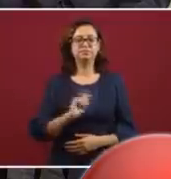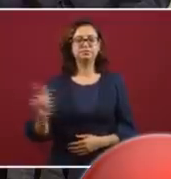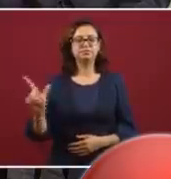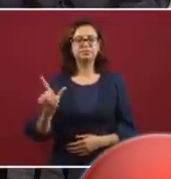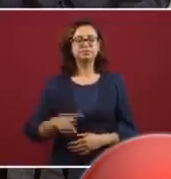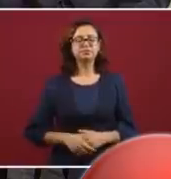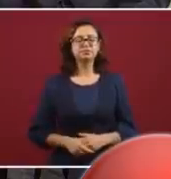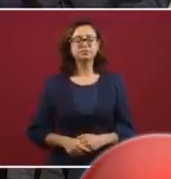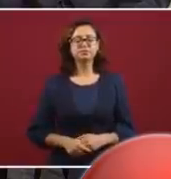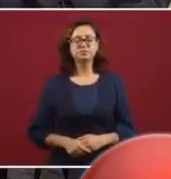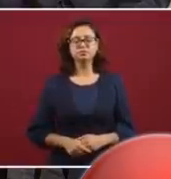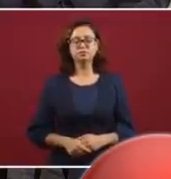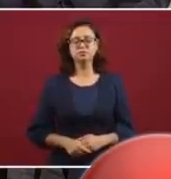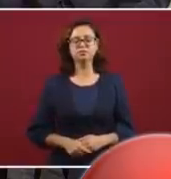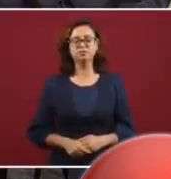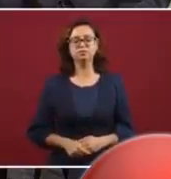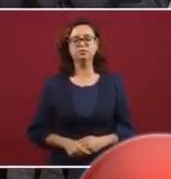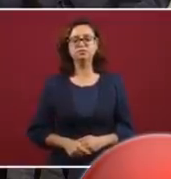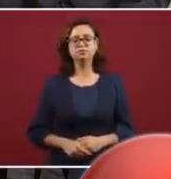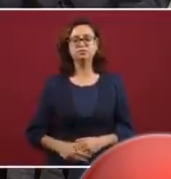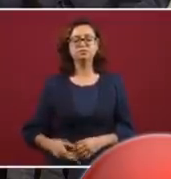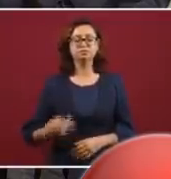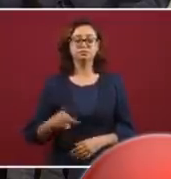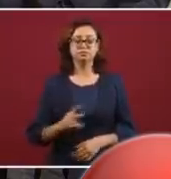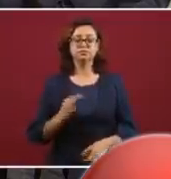profesionales, pero hay que aclararlo